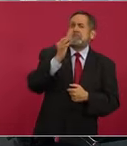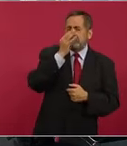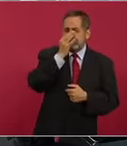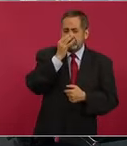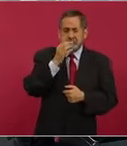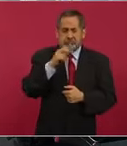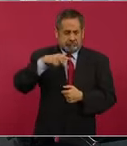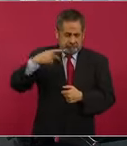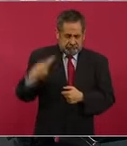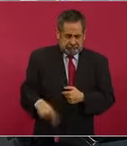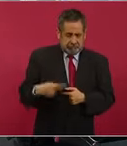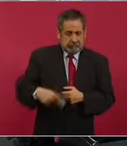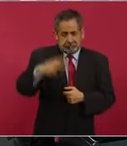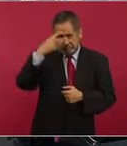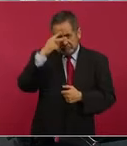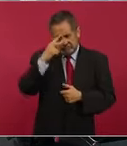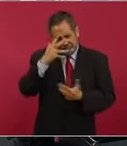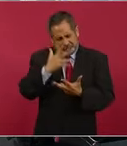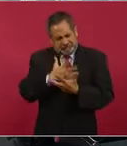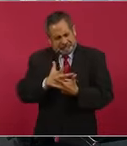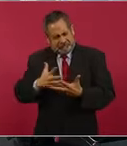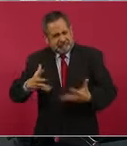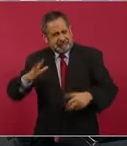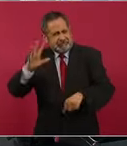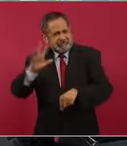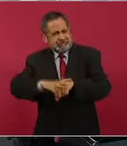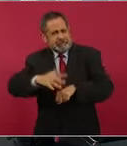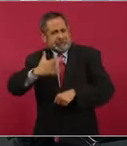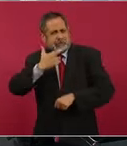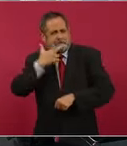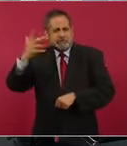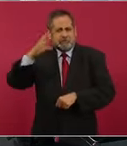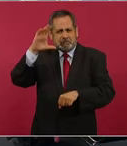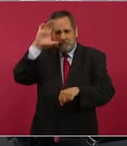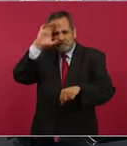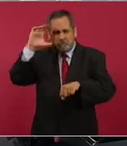la grandeza cultural de México.